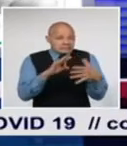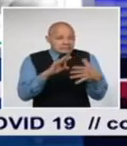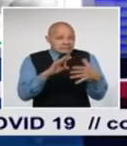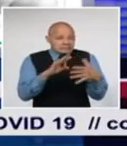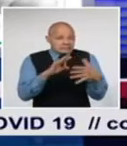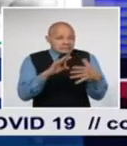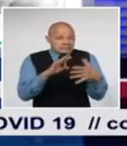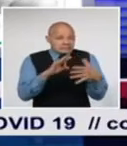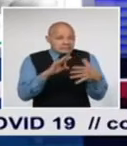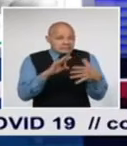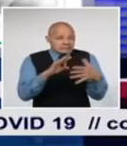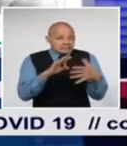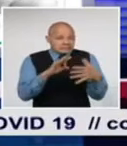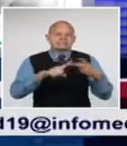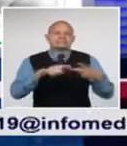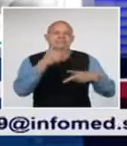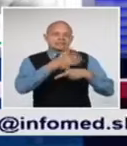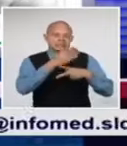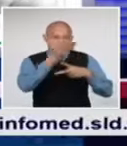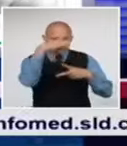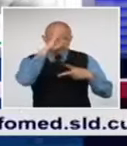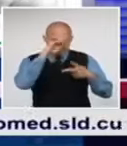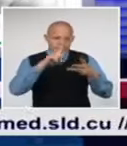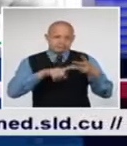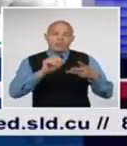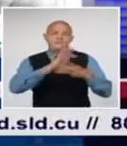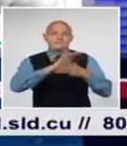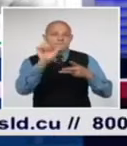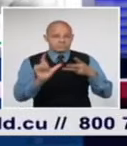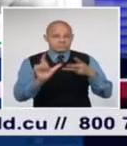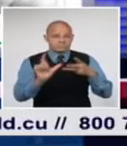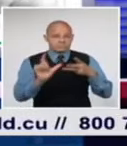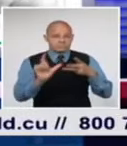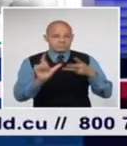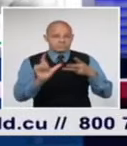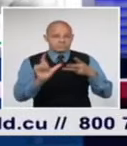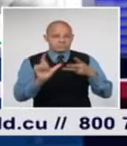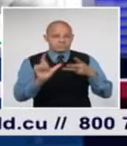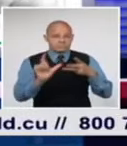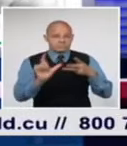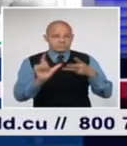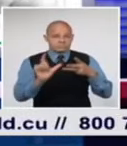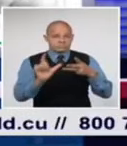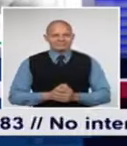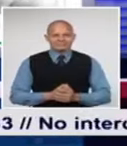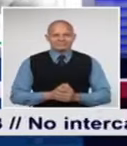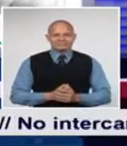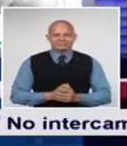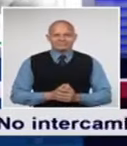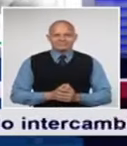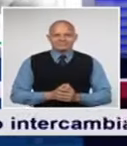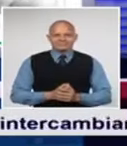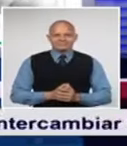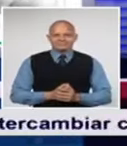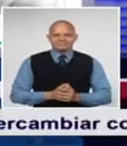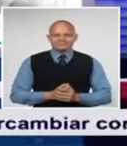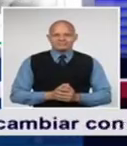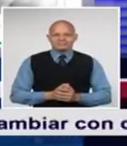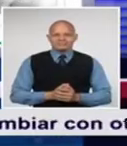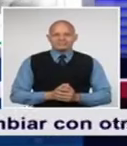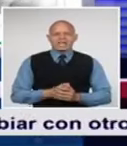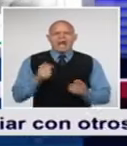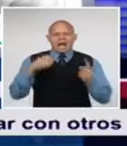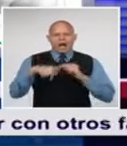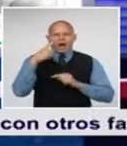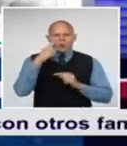Habana, Santiago de Cuba y Mayabeque. Las Tunas sin casos autóctonos en el día de hoy. Nosotros nos vamos a